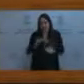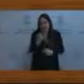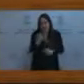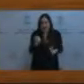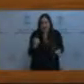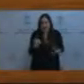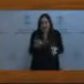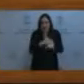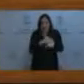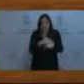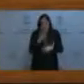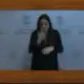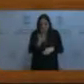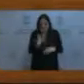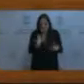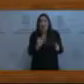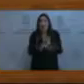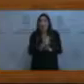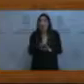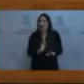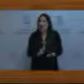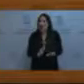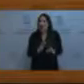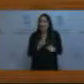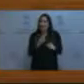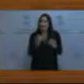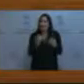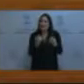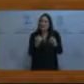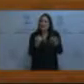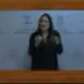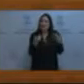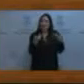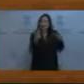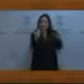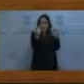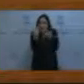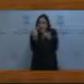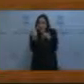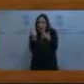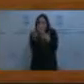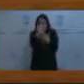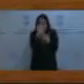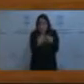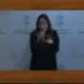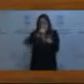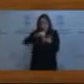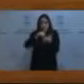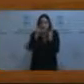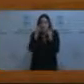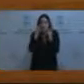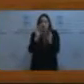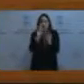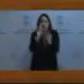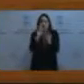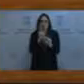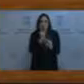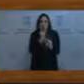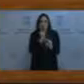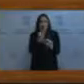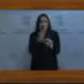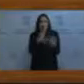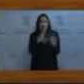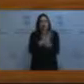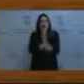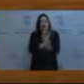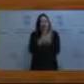imprescindible. Pero al final son los detalles de la atención que recibe el ciudadano los que determinan la calidad de